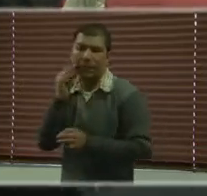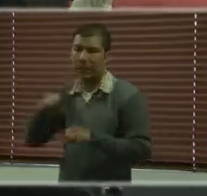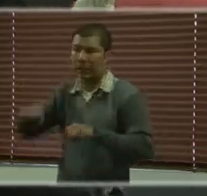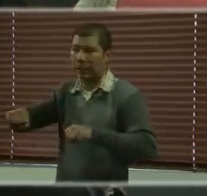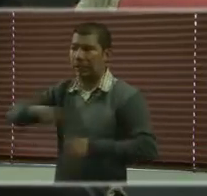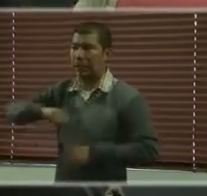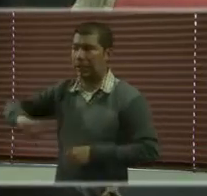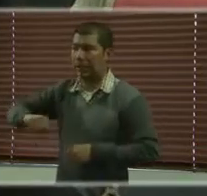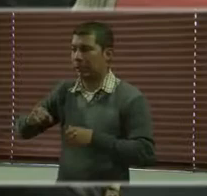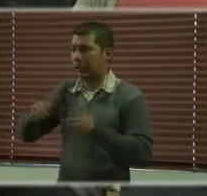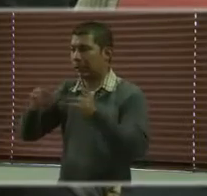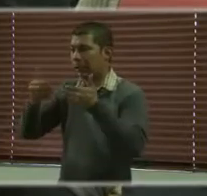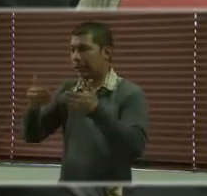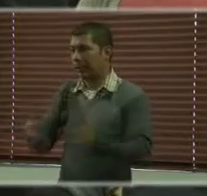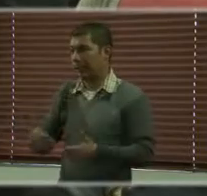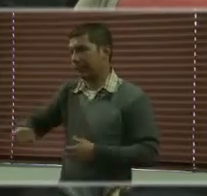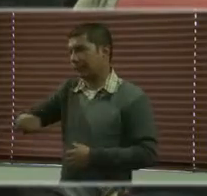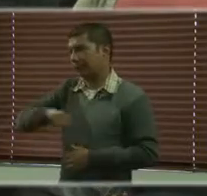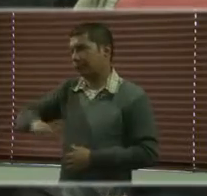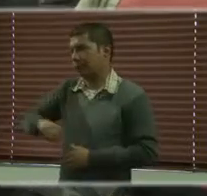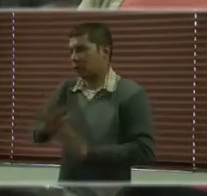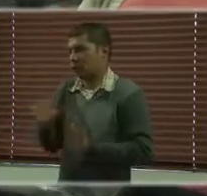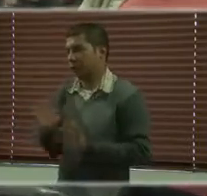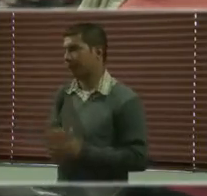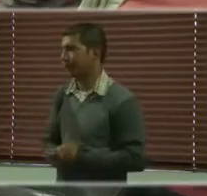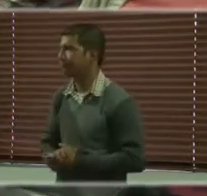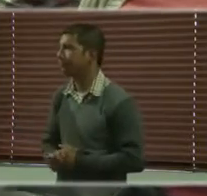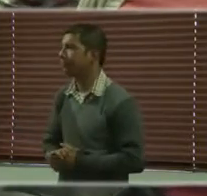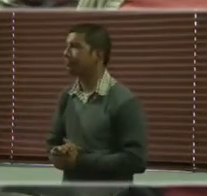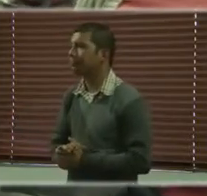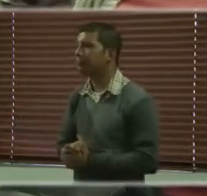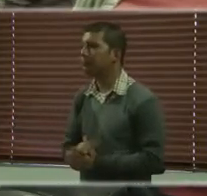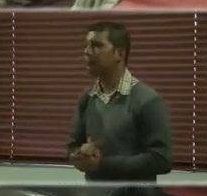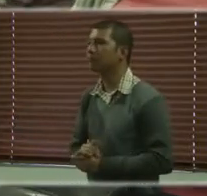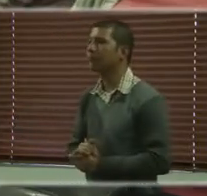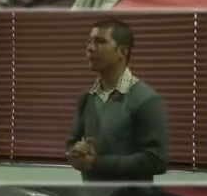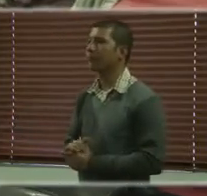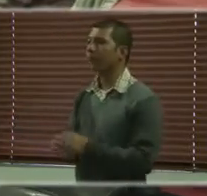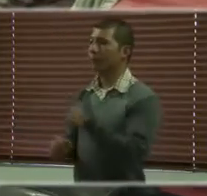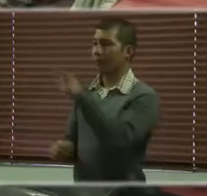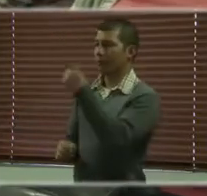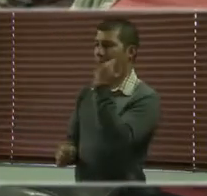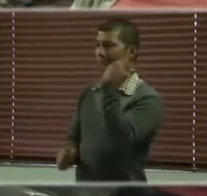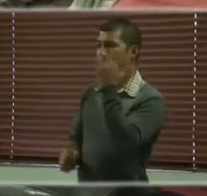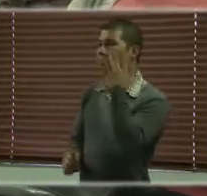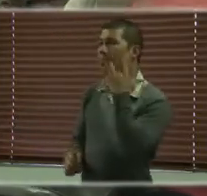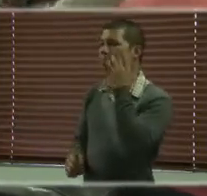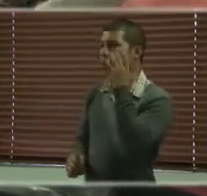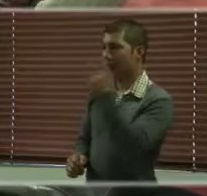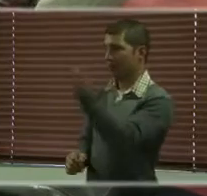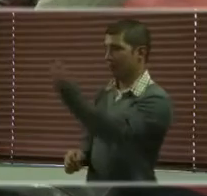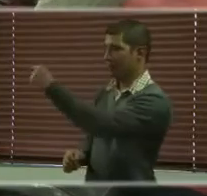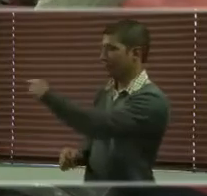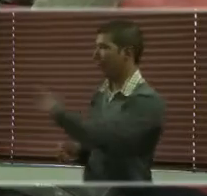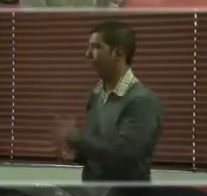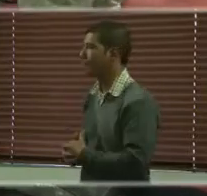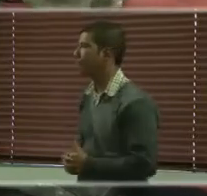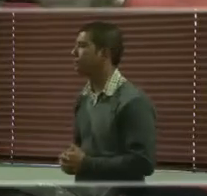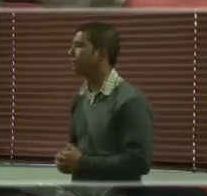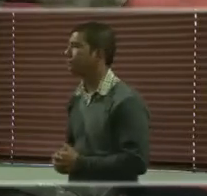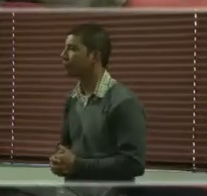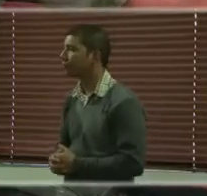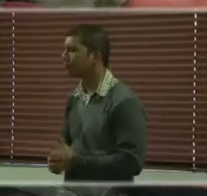Silvia Yo tengo dos pregunticas la primera tiene que ver con la participación de personas y organizaciones